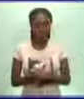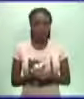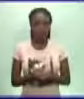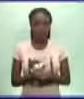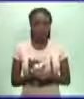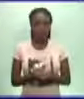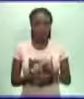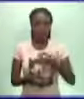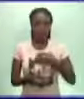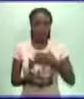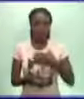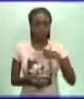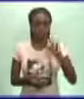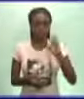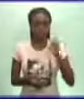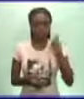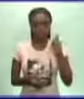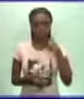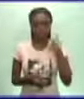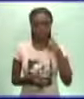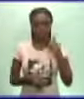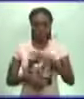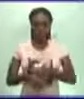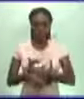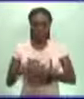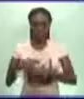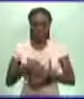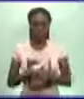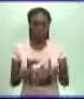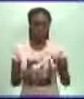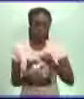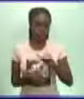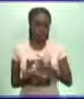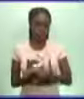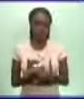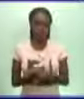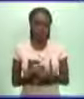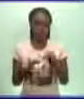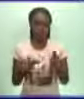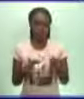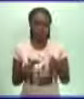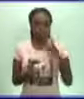50 años en el exilio. Numerosas obras escribió